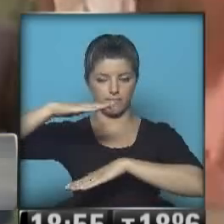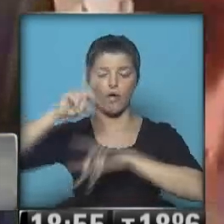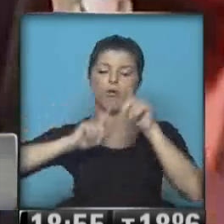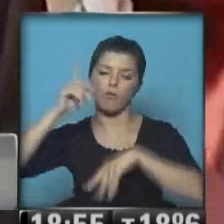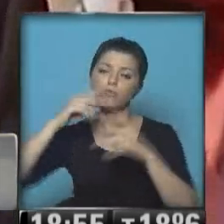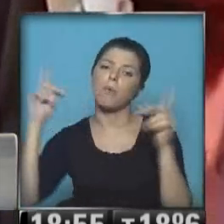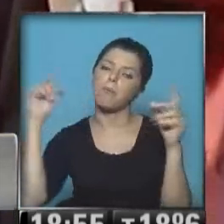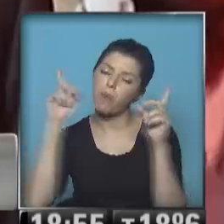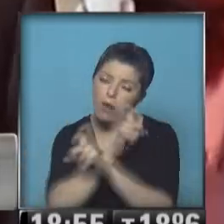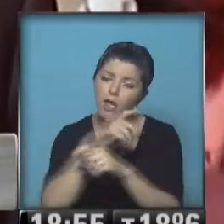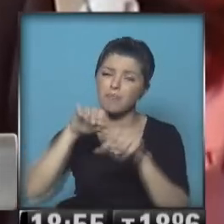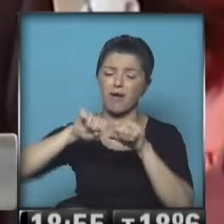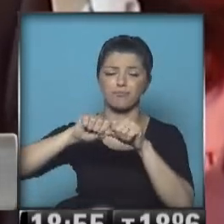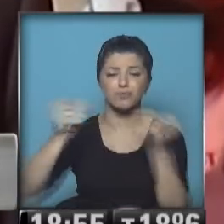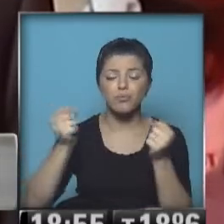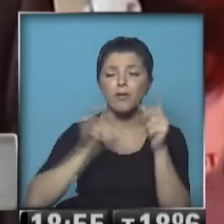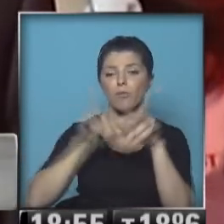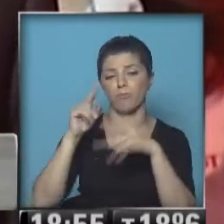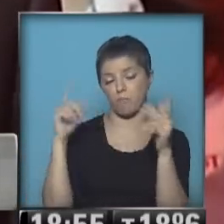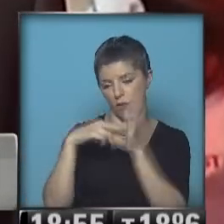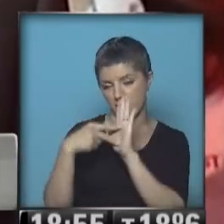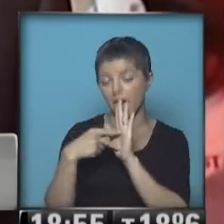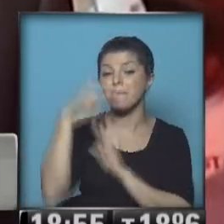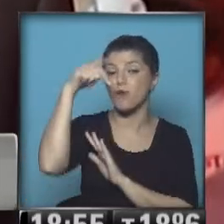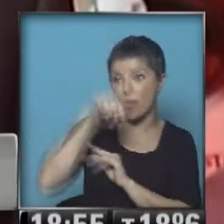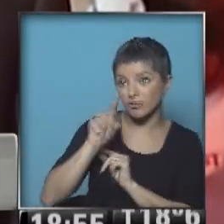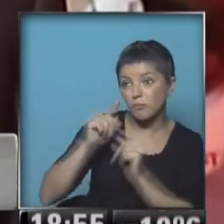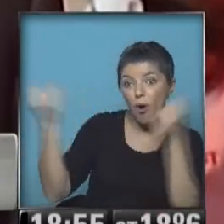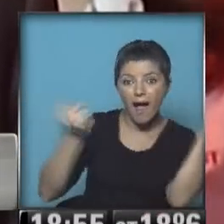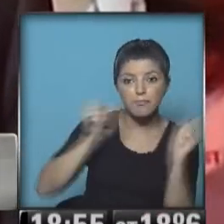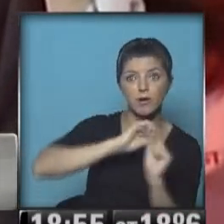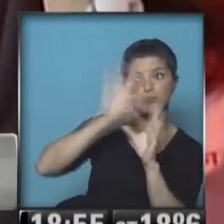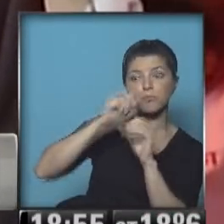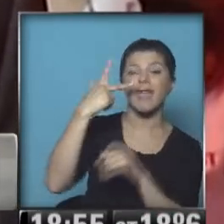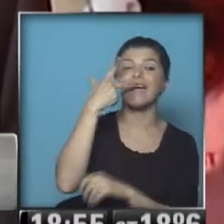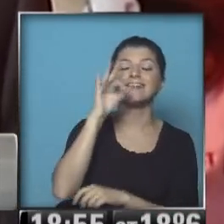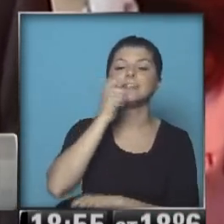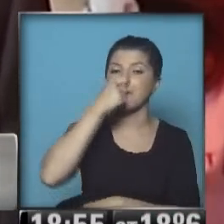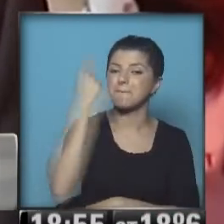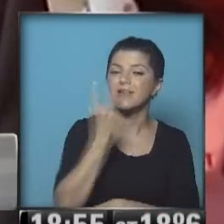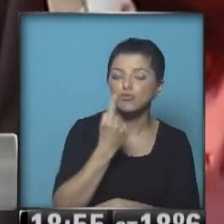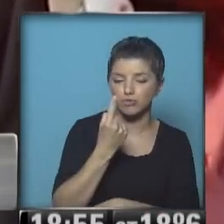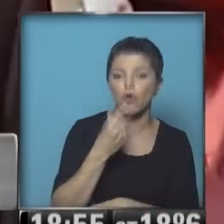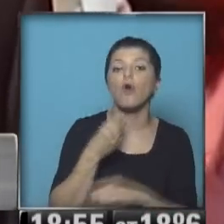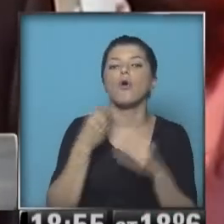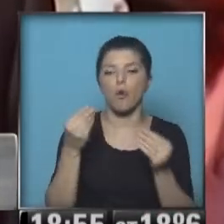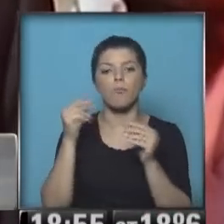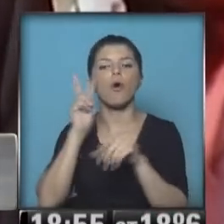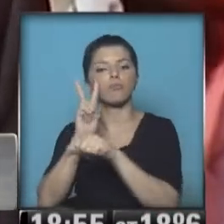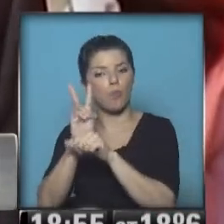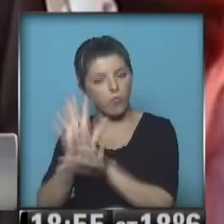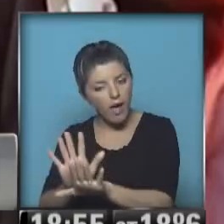con roturas, con algunos inconvenientes. Hoy esos camiones se cargan en 30 minutos, con un cuidado,